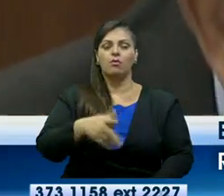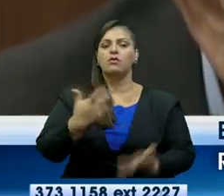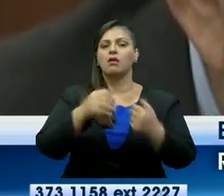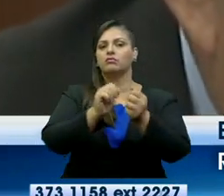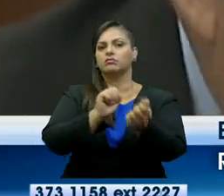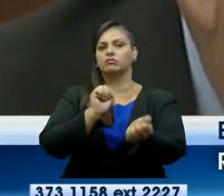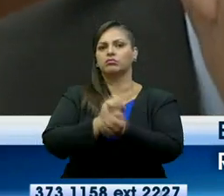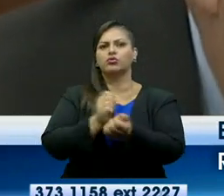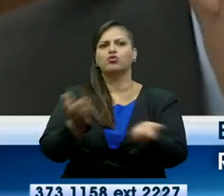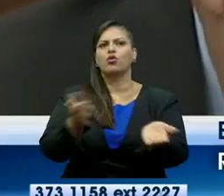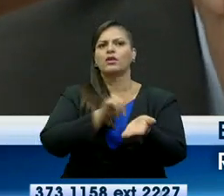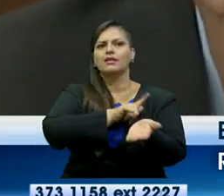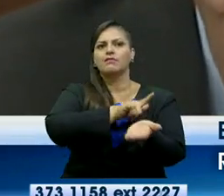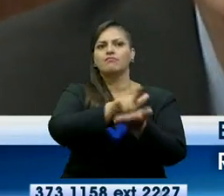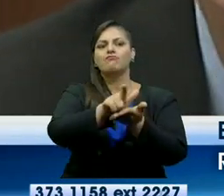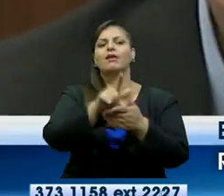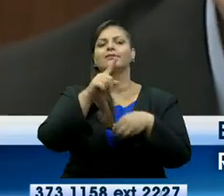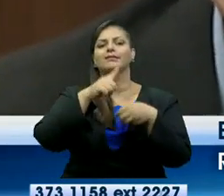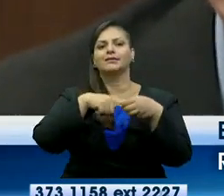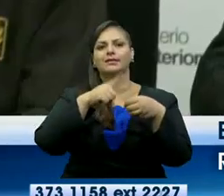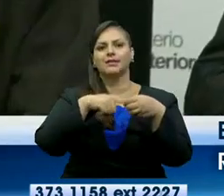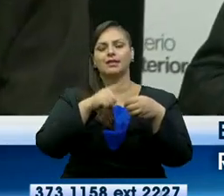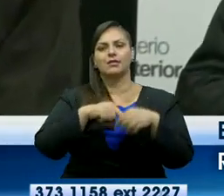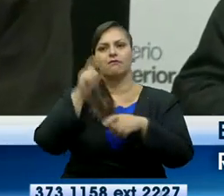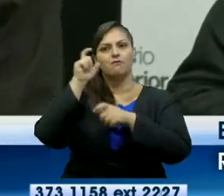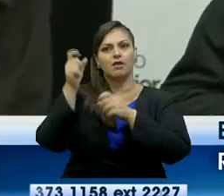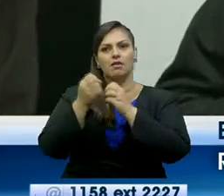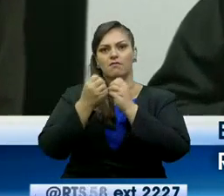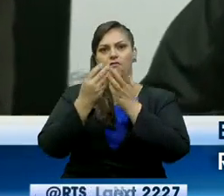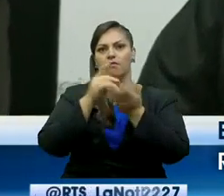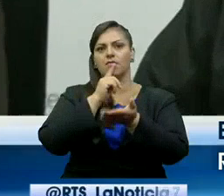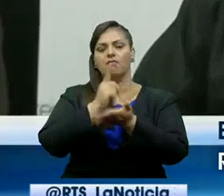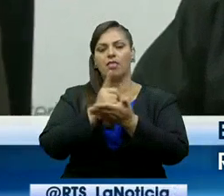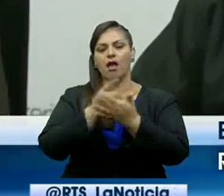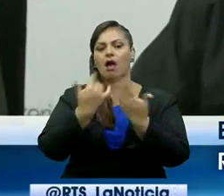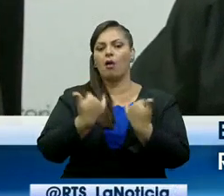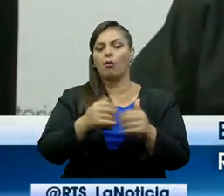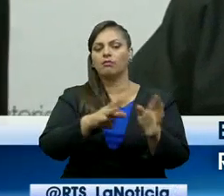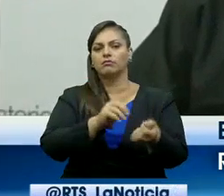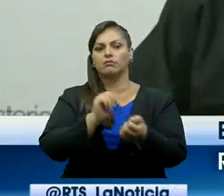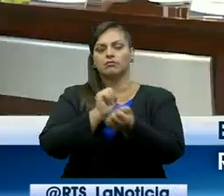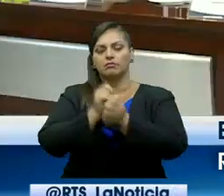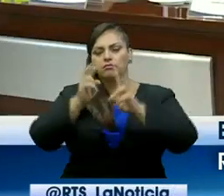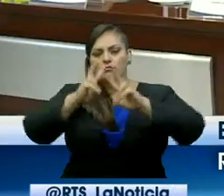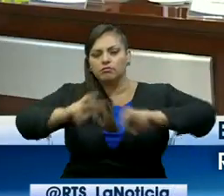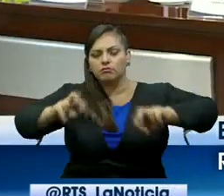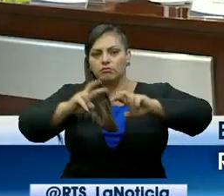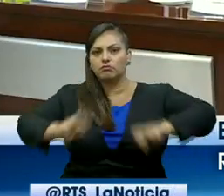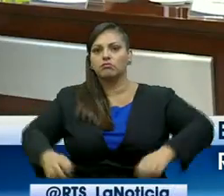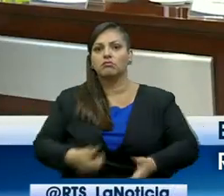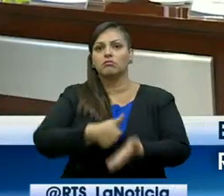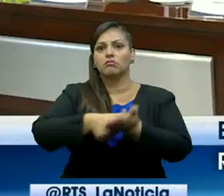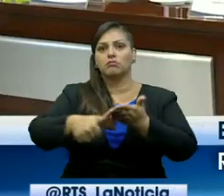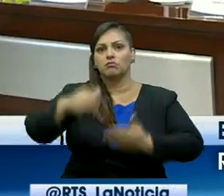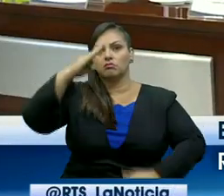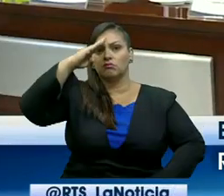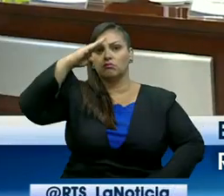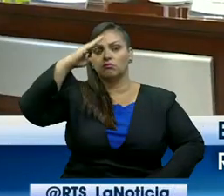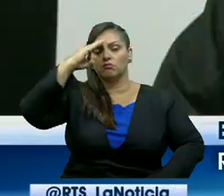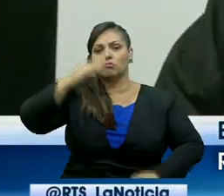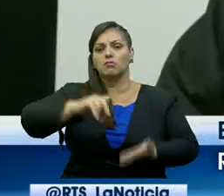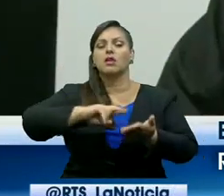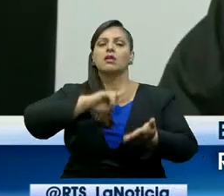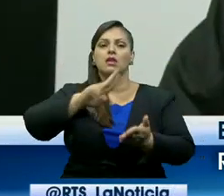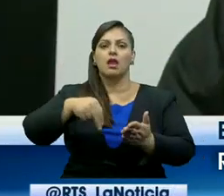Quito. Según la fiscalía, esta decisión se había tomado con fines investigativos y así lo ratificaba el ministro del Interior, César